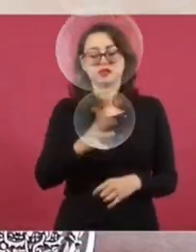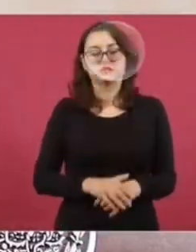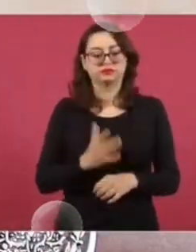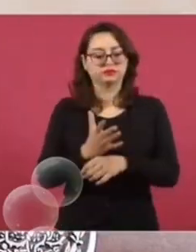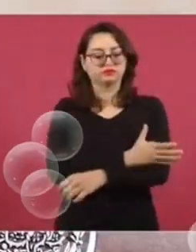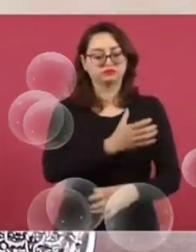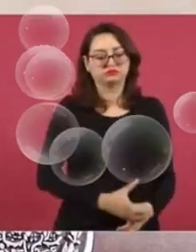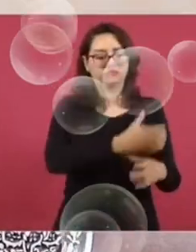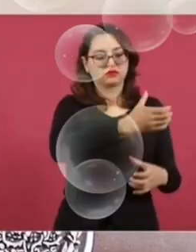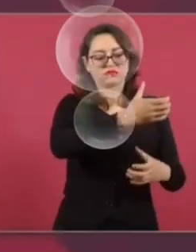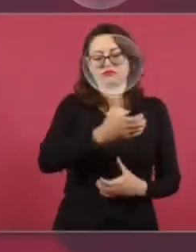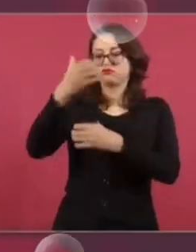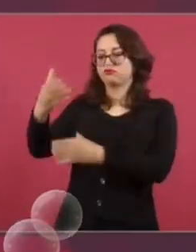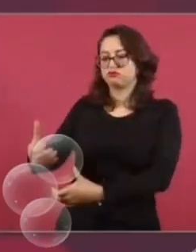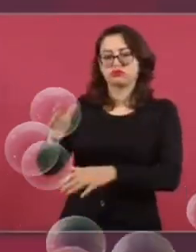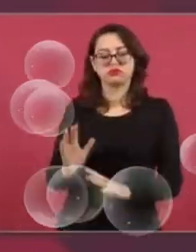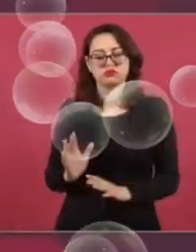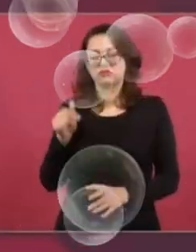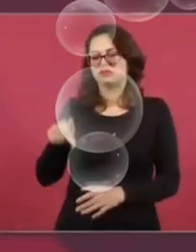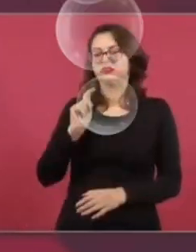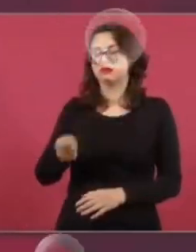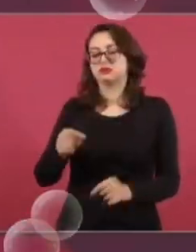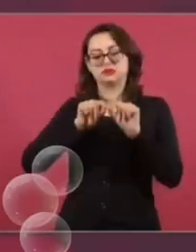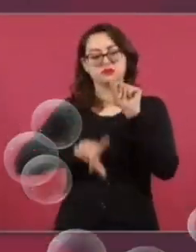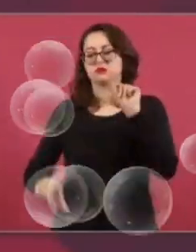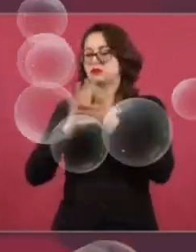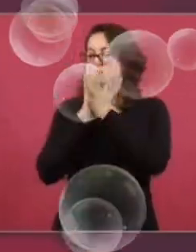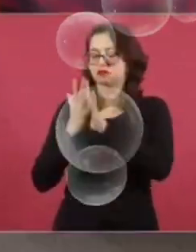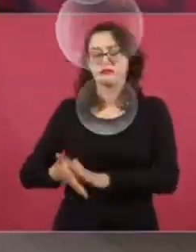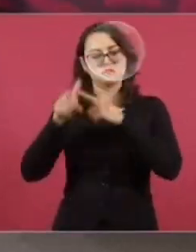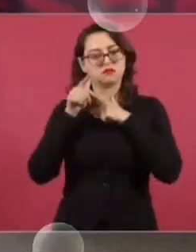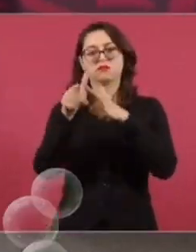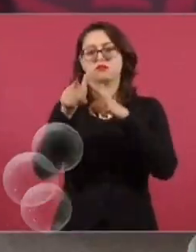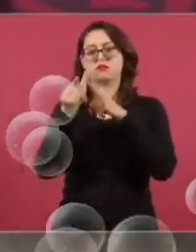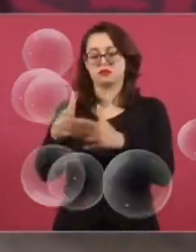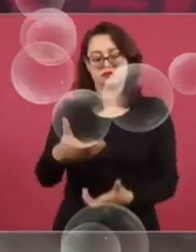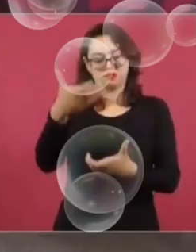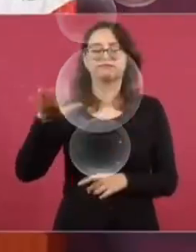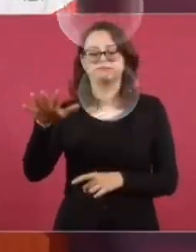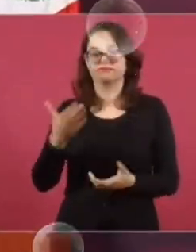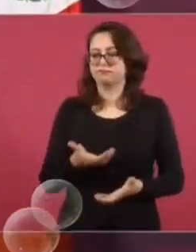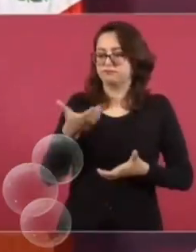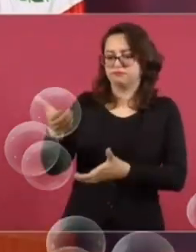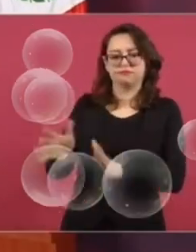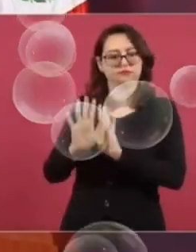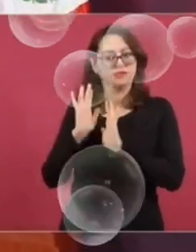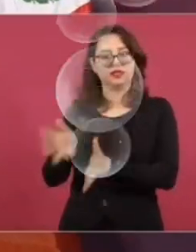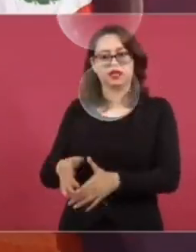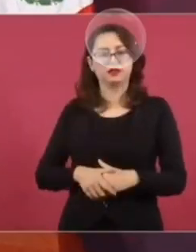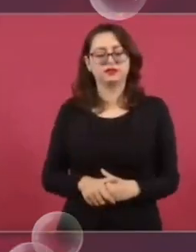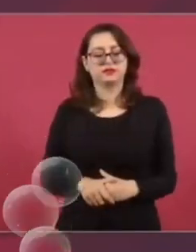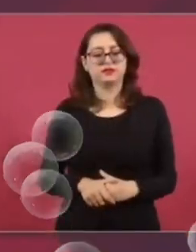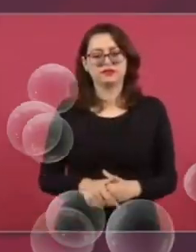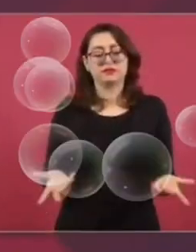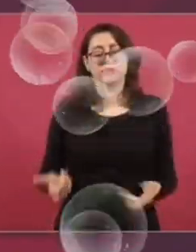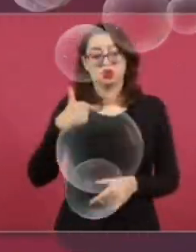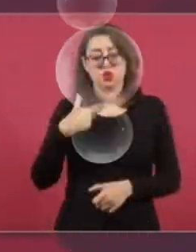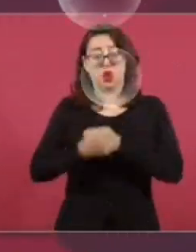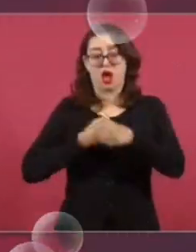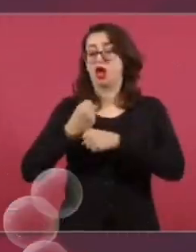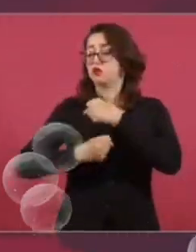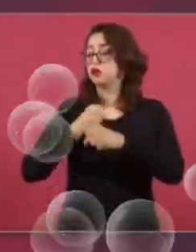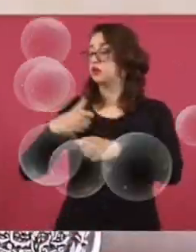no los deseos de cambio y de transformación de millones de mexicanos yo he venido conduciendo el proceso